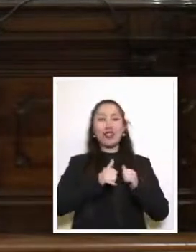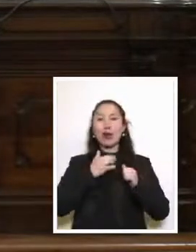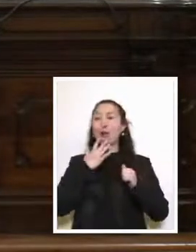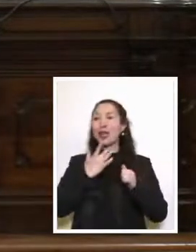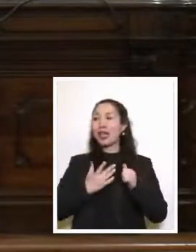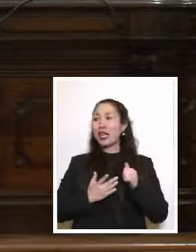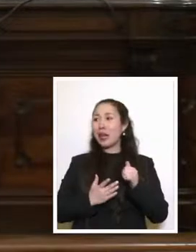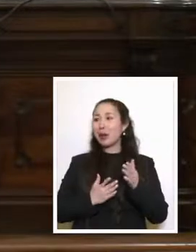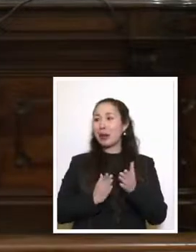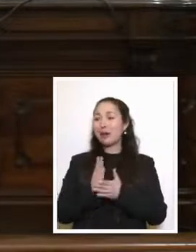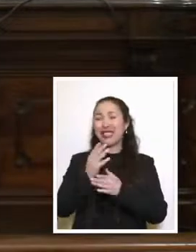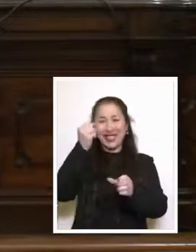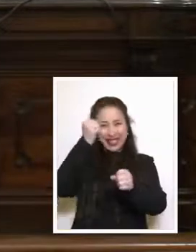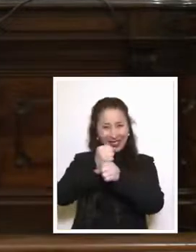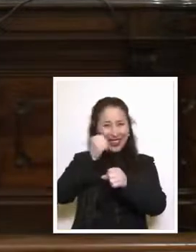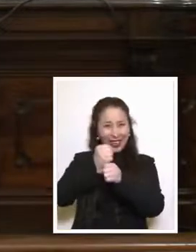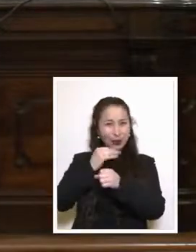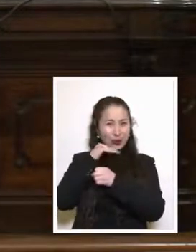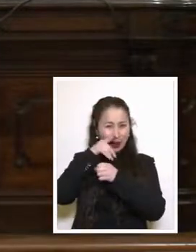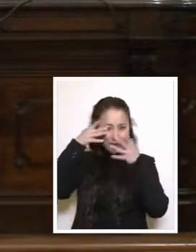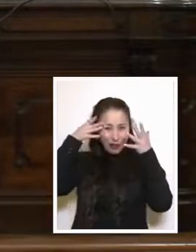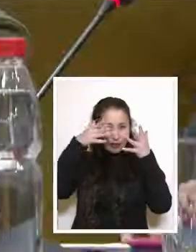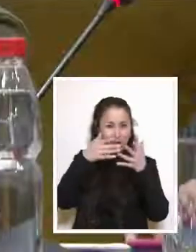un enfoque así en la educación chilena?